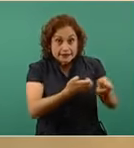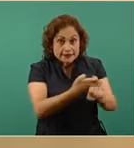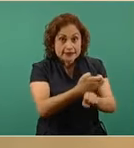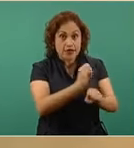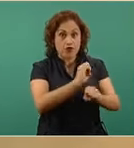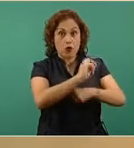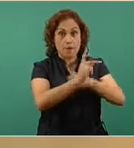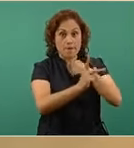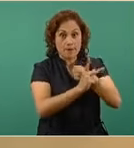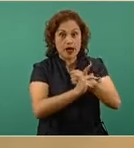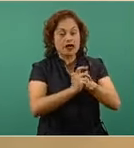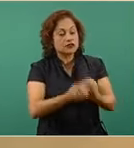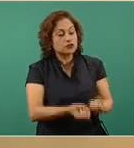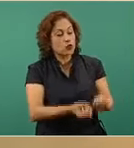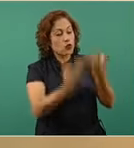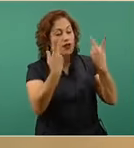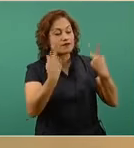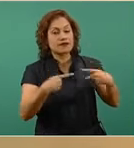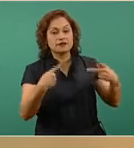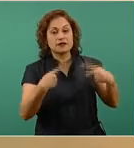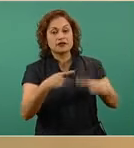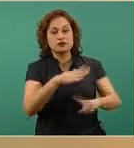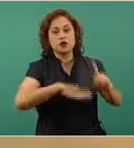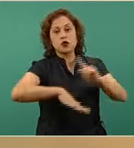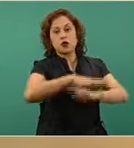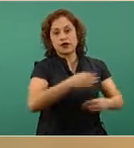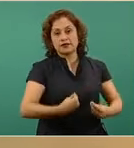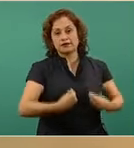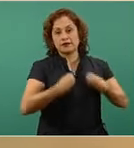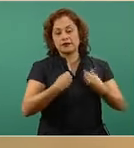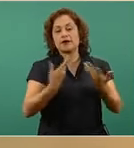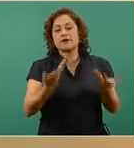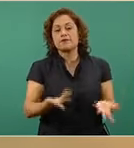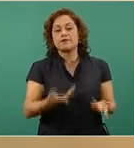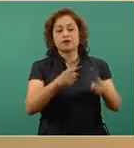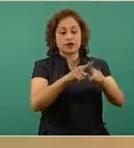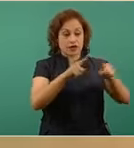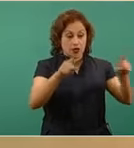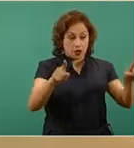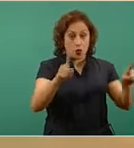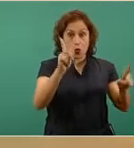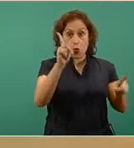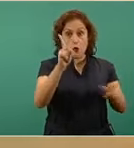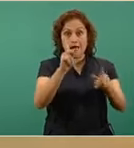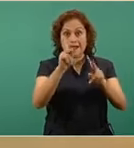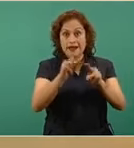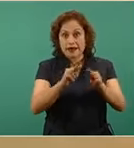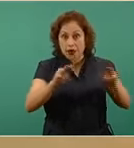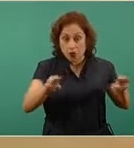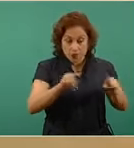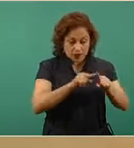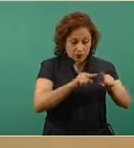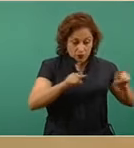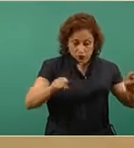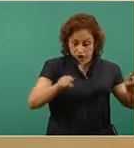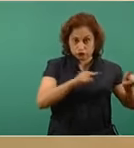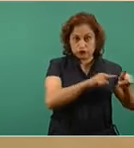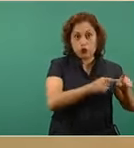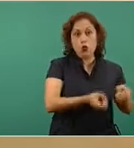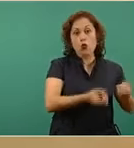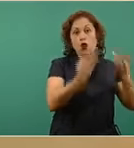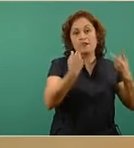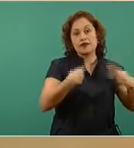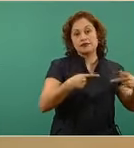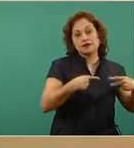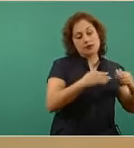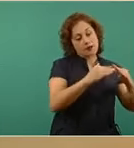número de habitantes por kilómetro cuadrado. Obviamente, entre más habitantes hay por kilómetro cuadrado, hay mayor